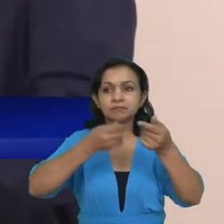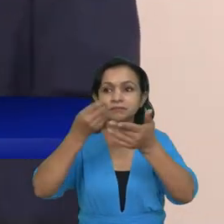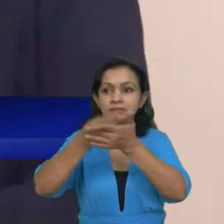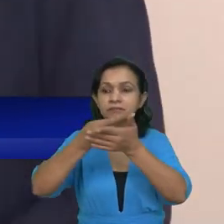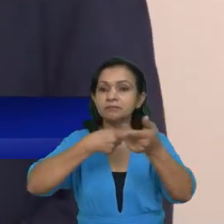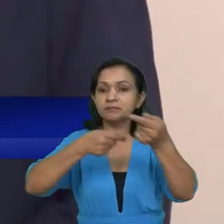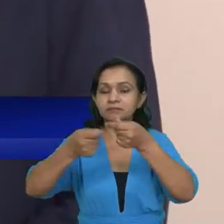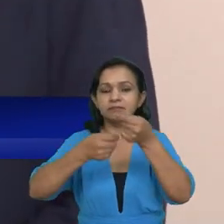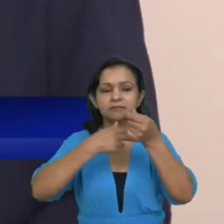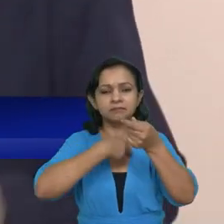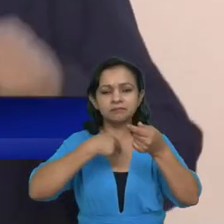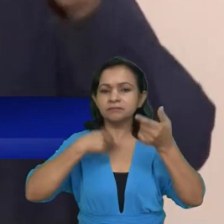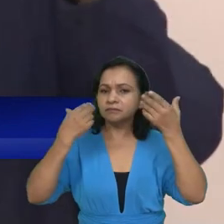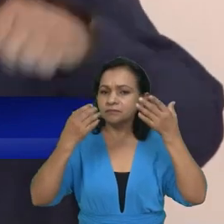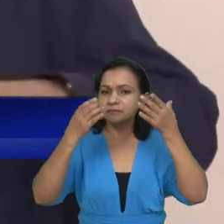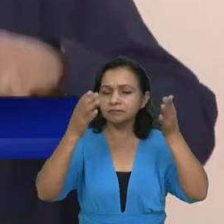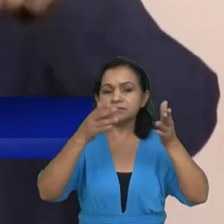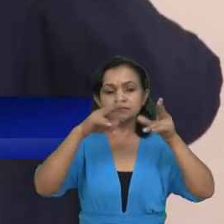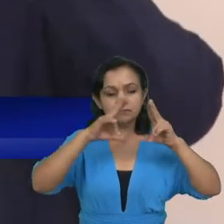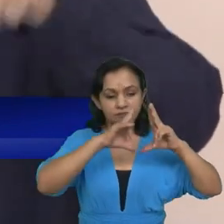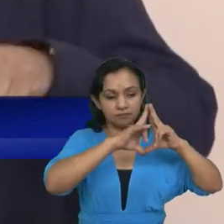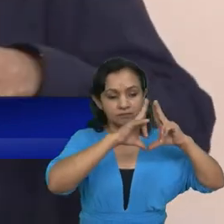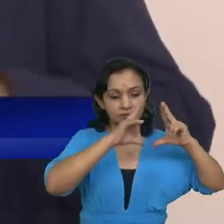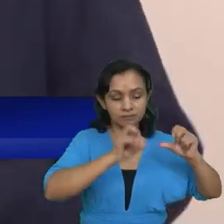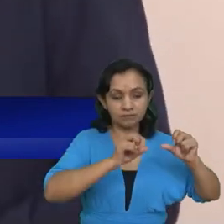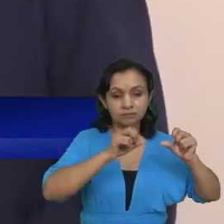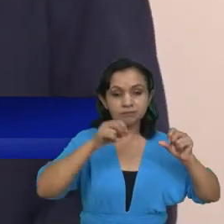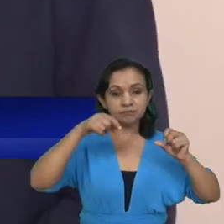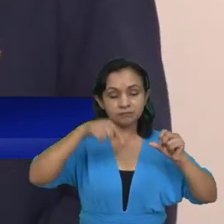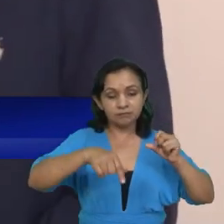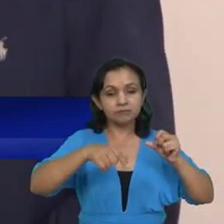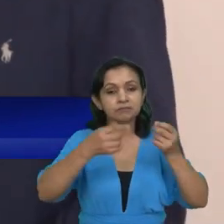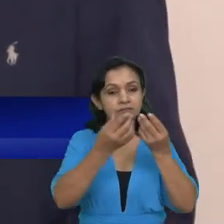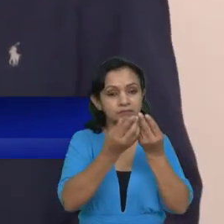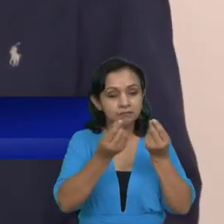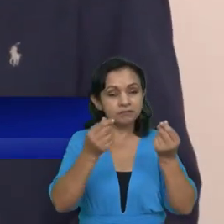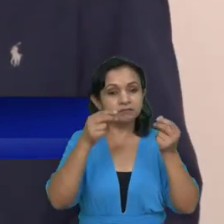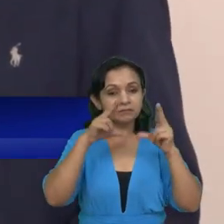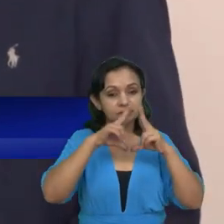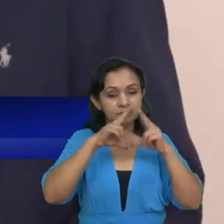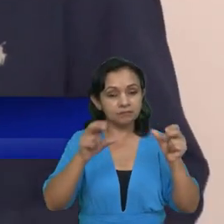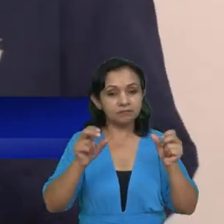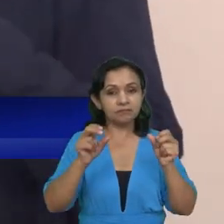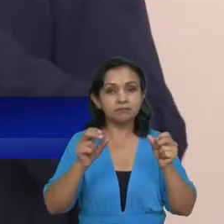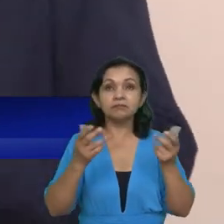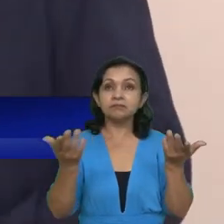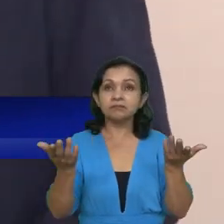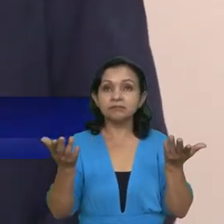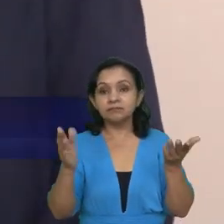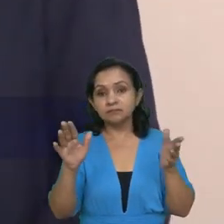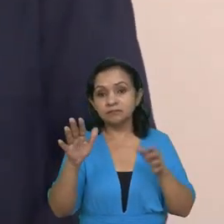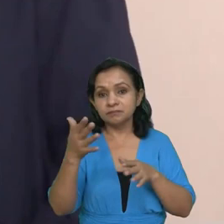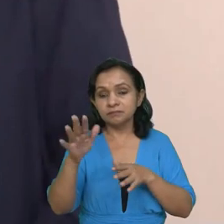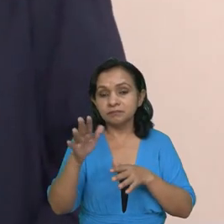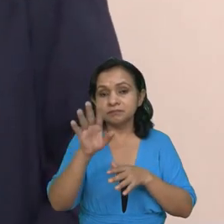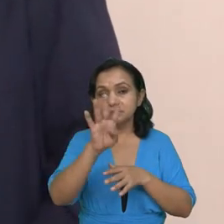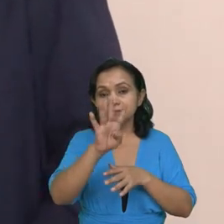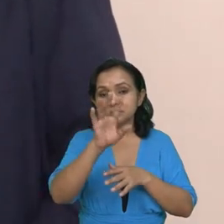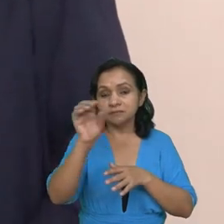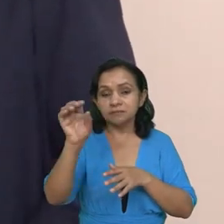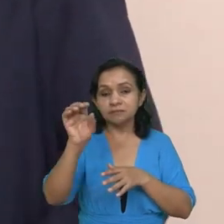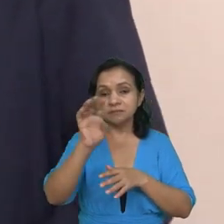transportar sus productos por nicaragua por en nuestro territorio y el costo andaré más o menos como unos